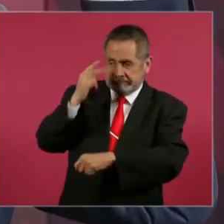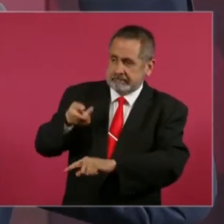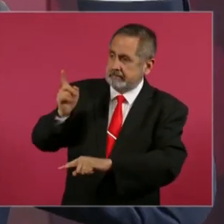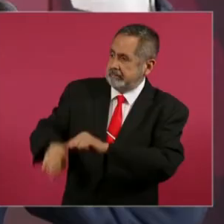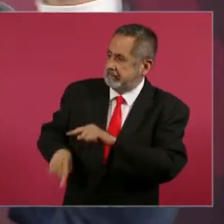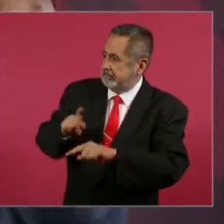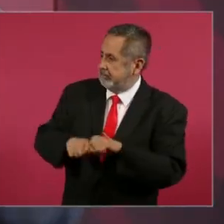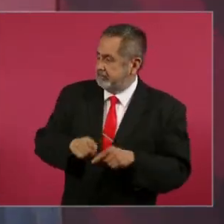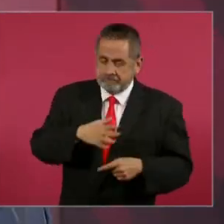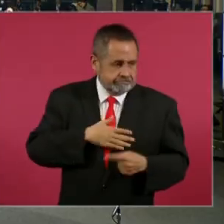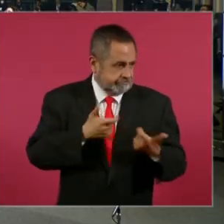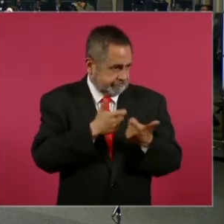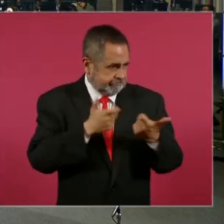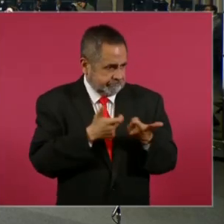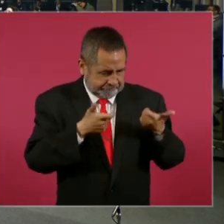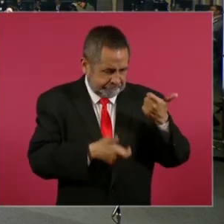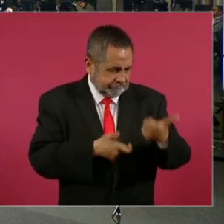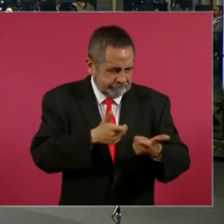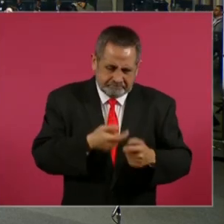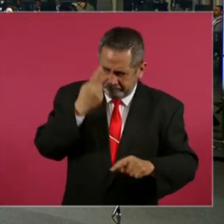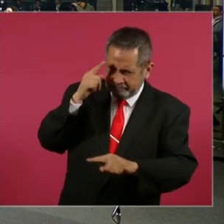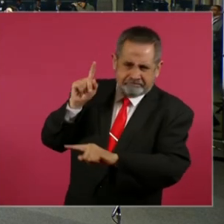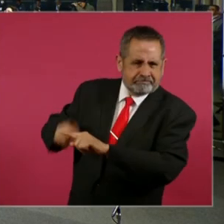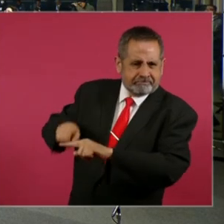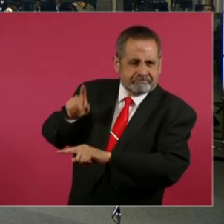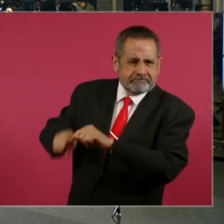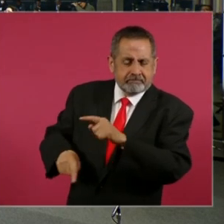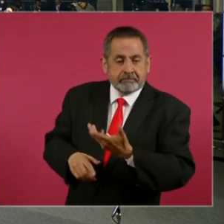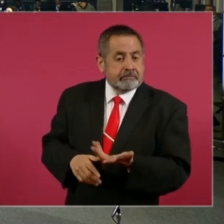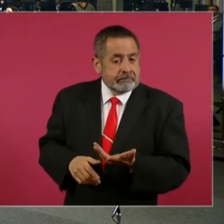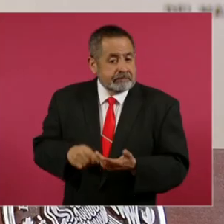tenían que impedir por todos los medios